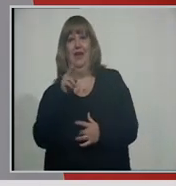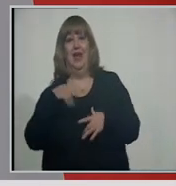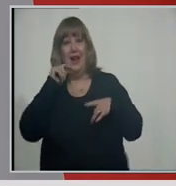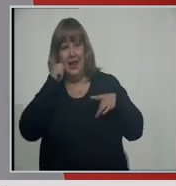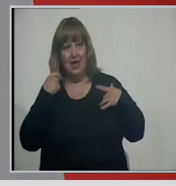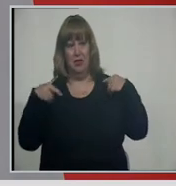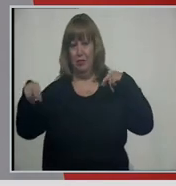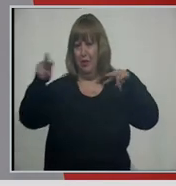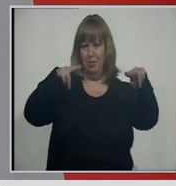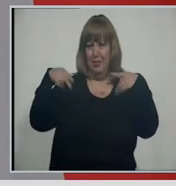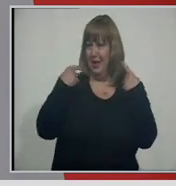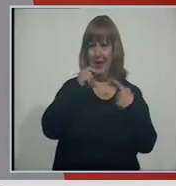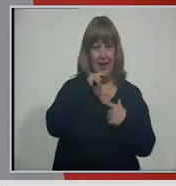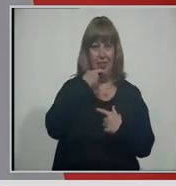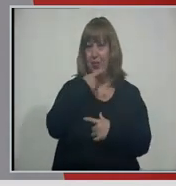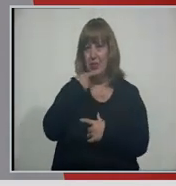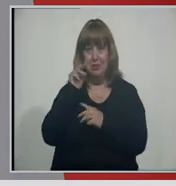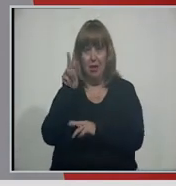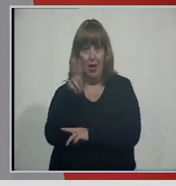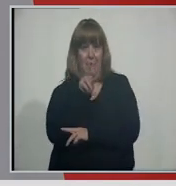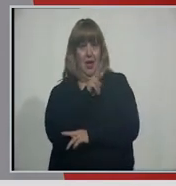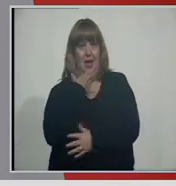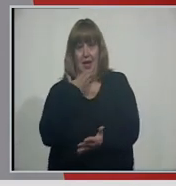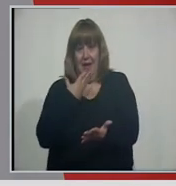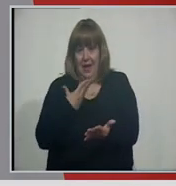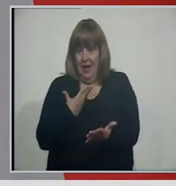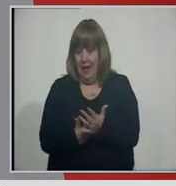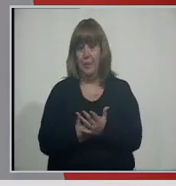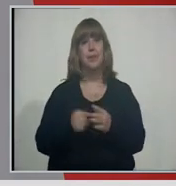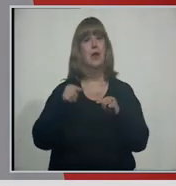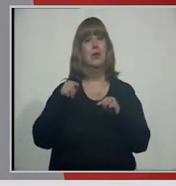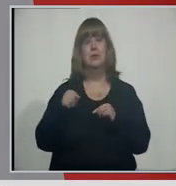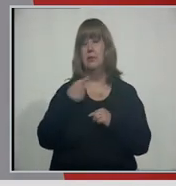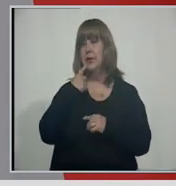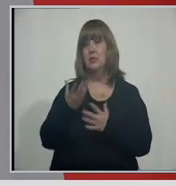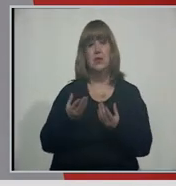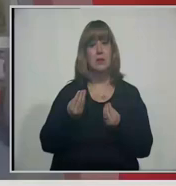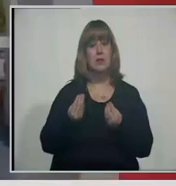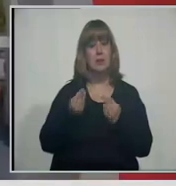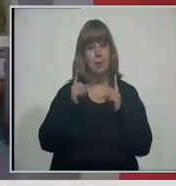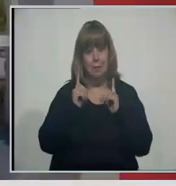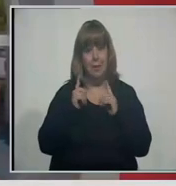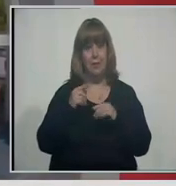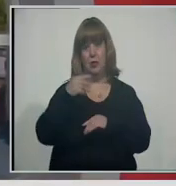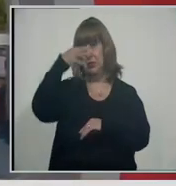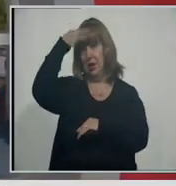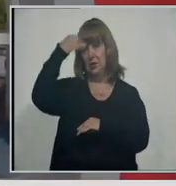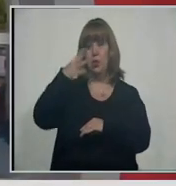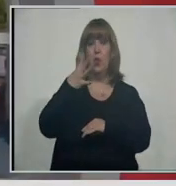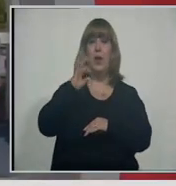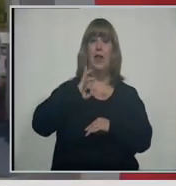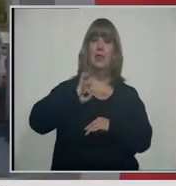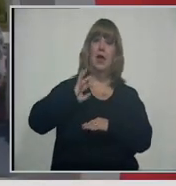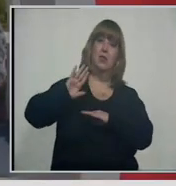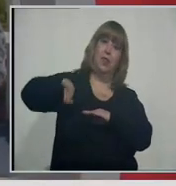todo pero o sea se plantarán es así también la posibilidad de ver está esta misma obra cuarenta años después digamos